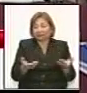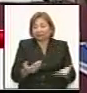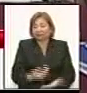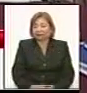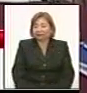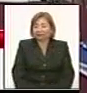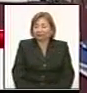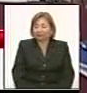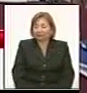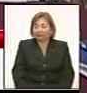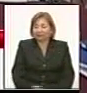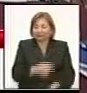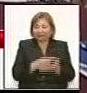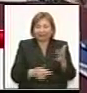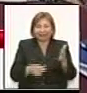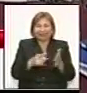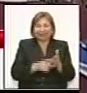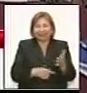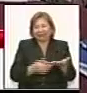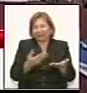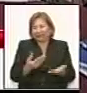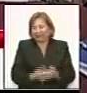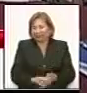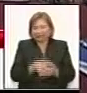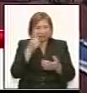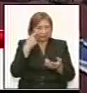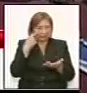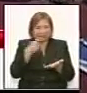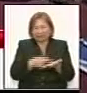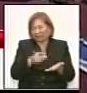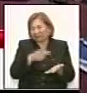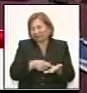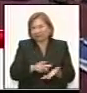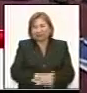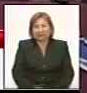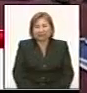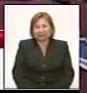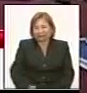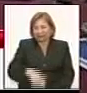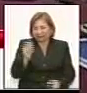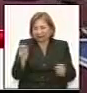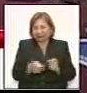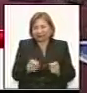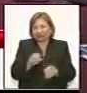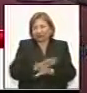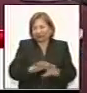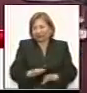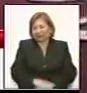ninguna crítica, ninguna observación, levanto la sesión.